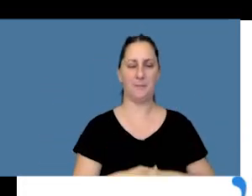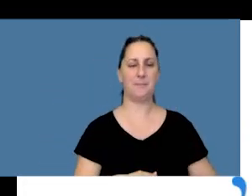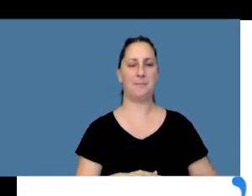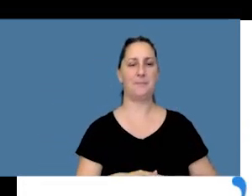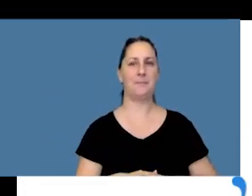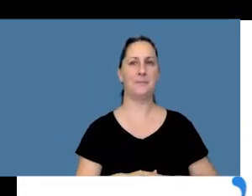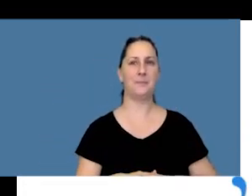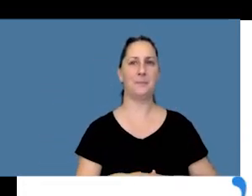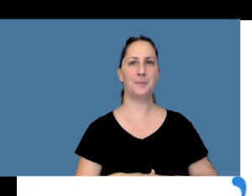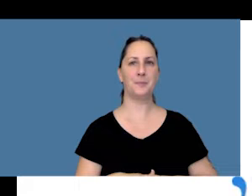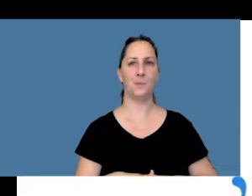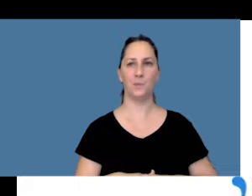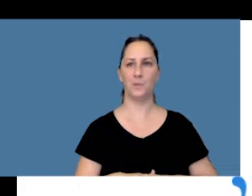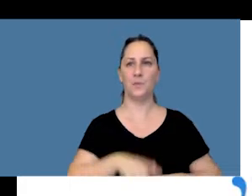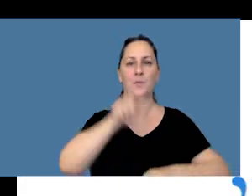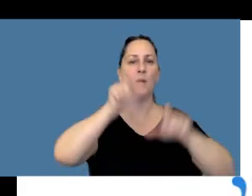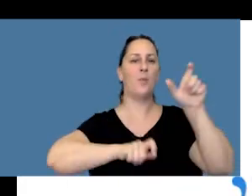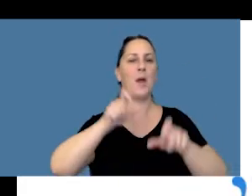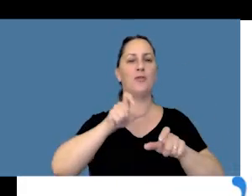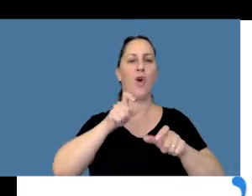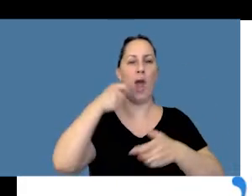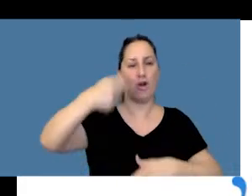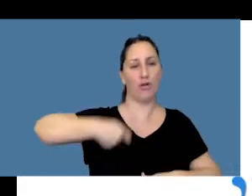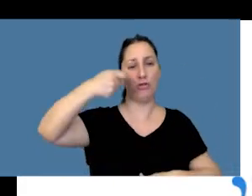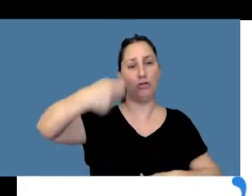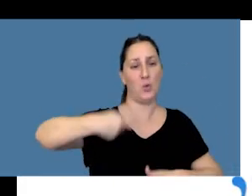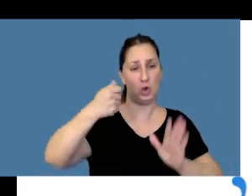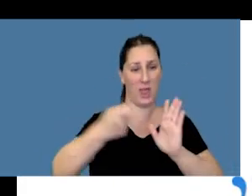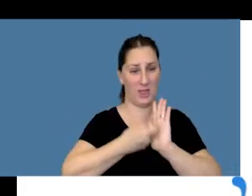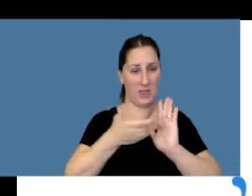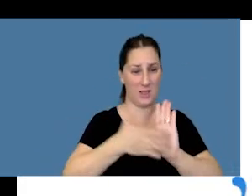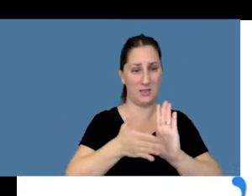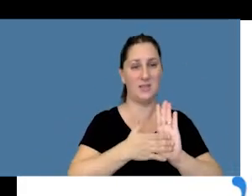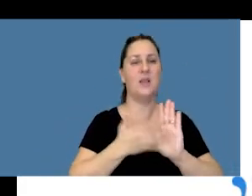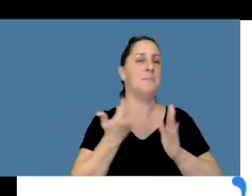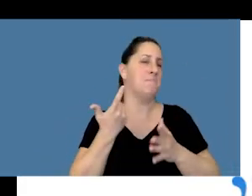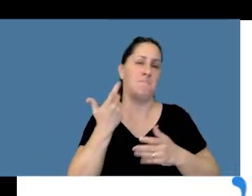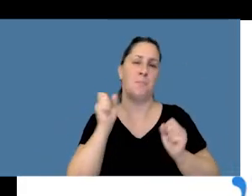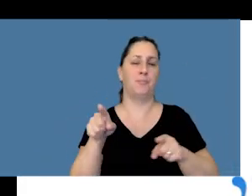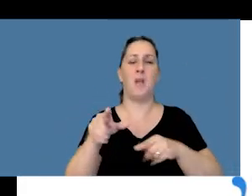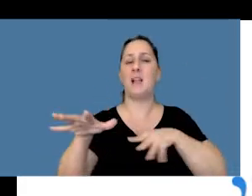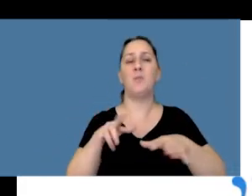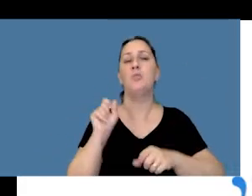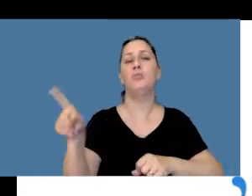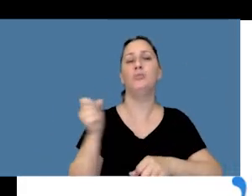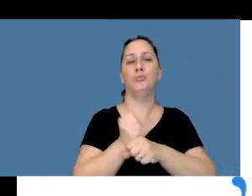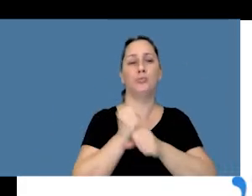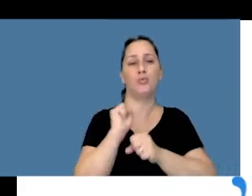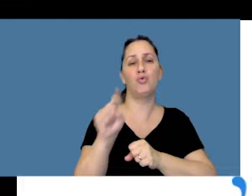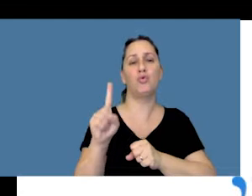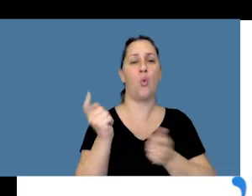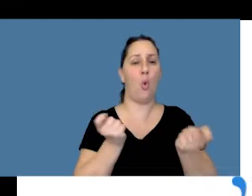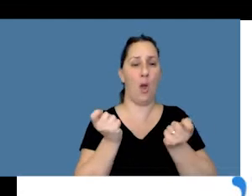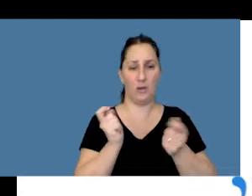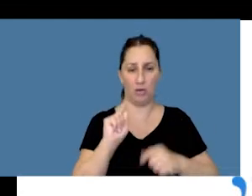Que todos aquellos contribuyentes que hagan una actividad autónoma.